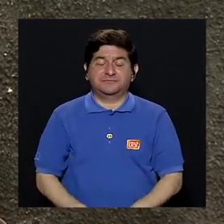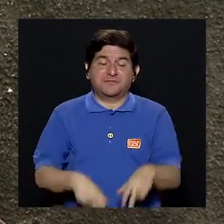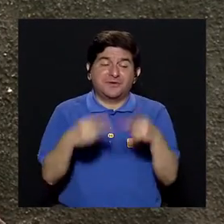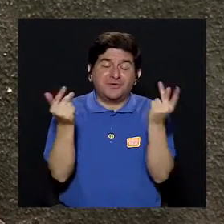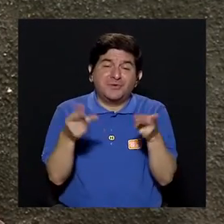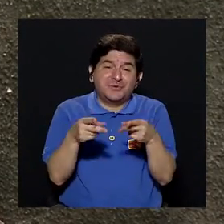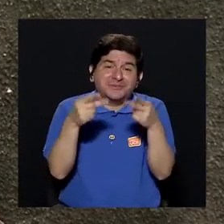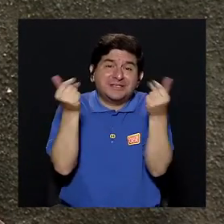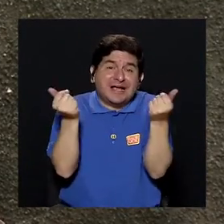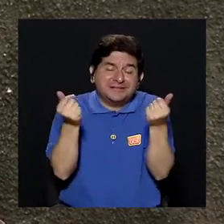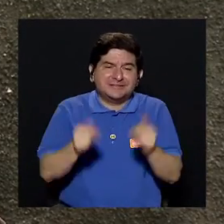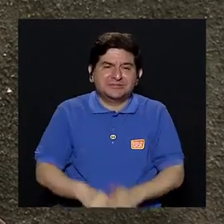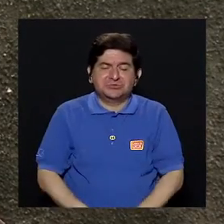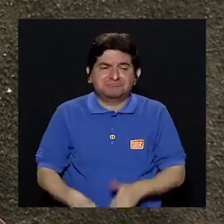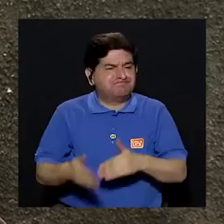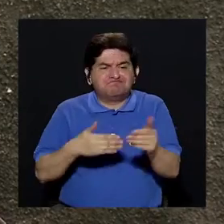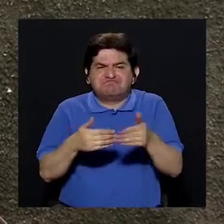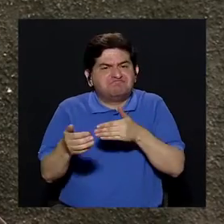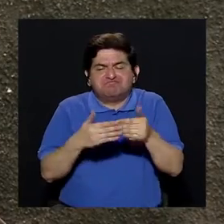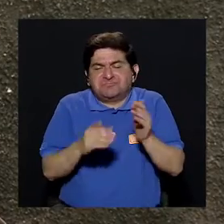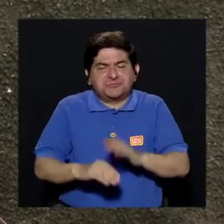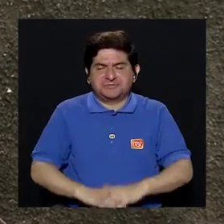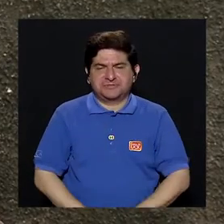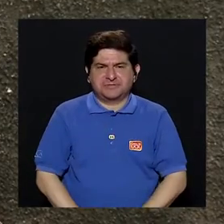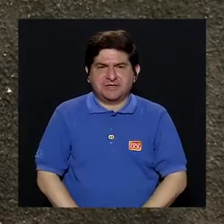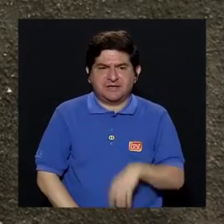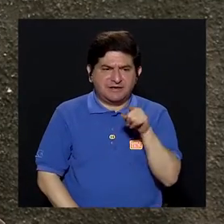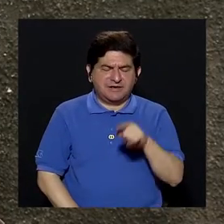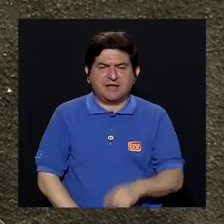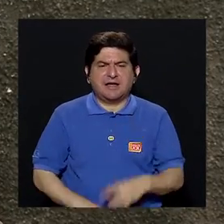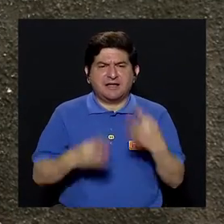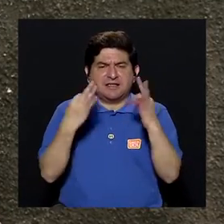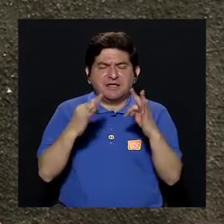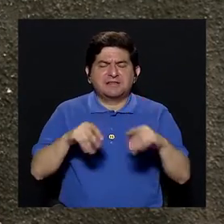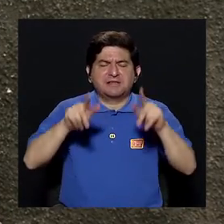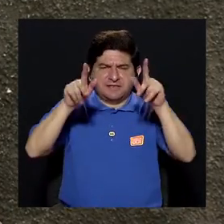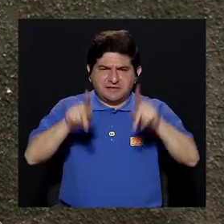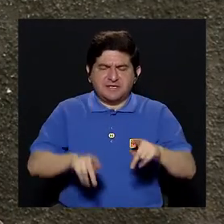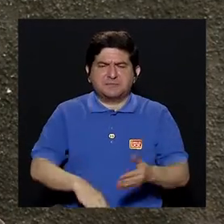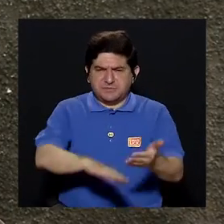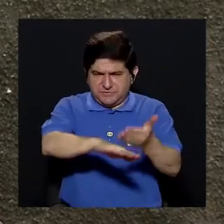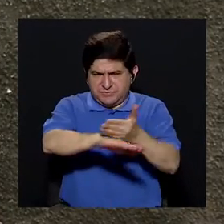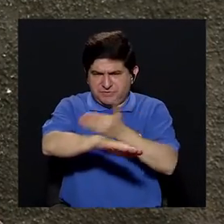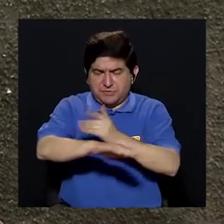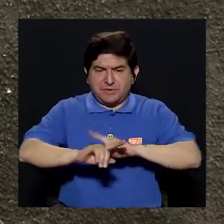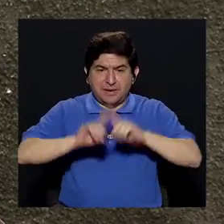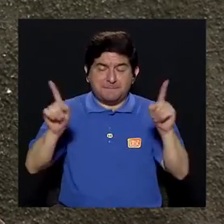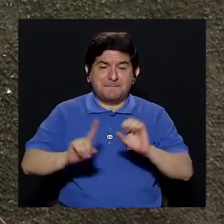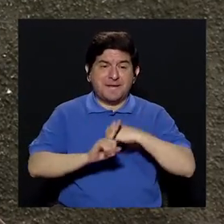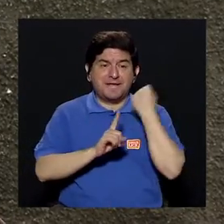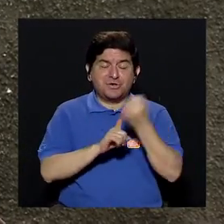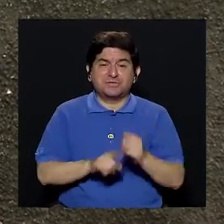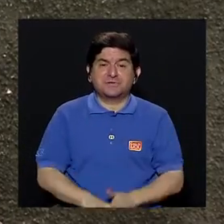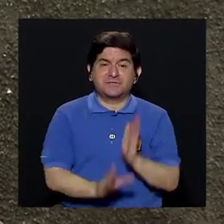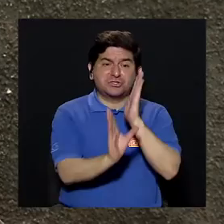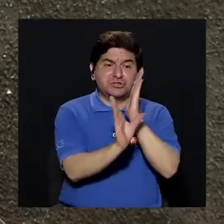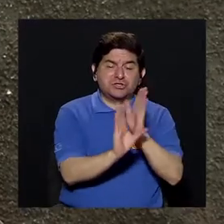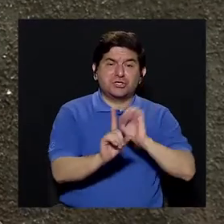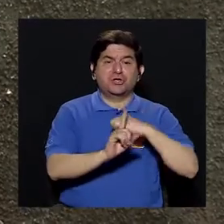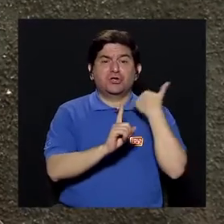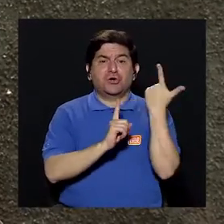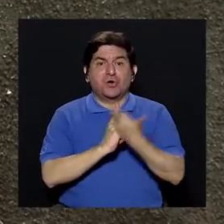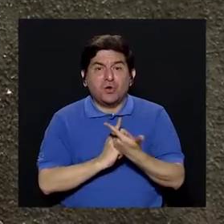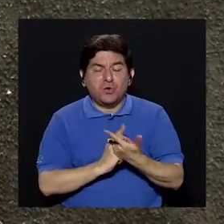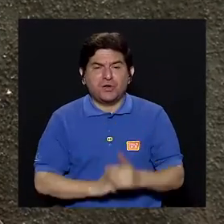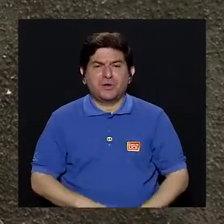el gasto pues, es lo de menos, o el costo, la inversión que hagamos en recuperar a esa persona, pero el drama psicológico y social, saber